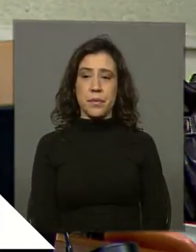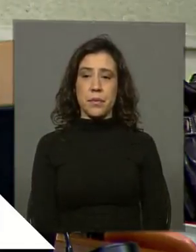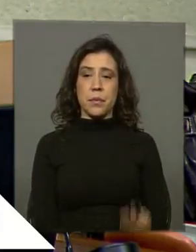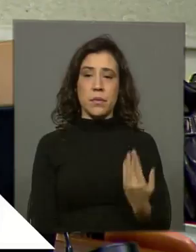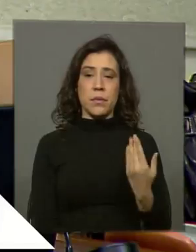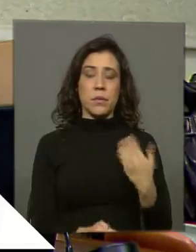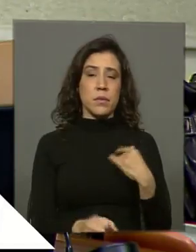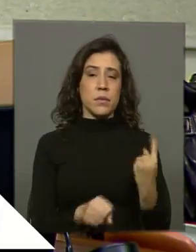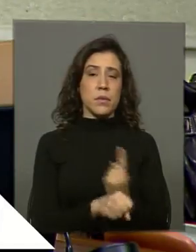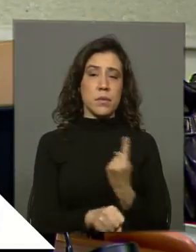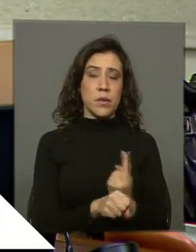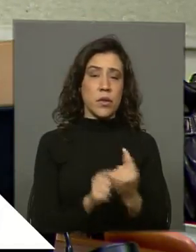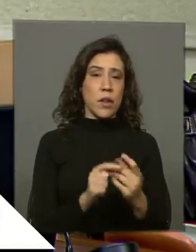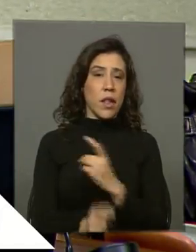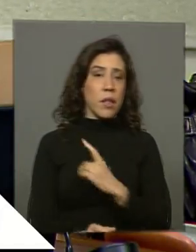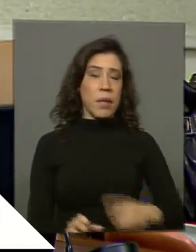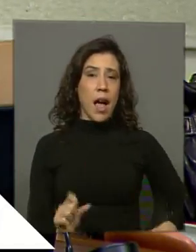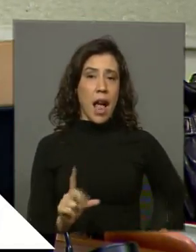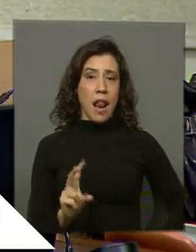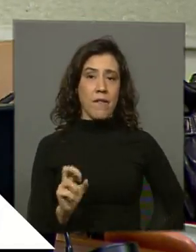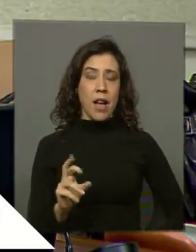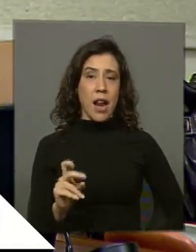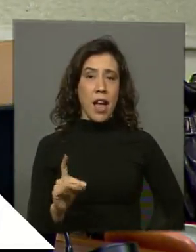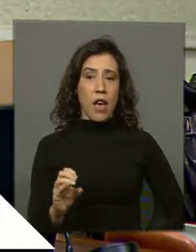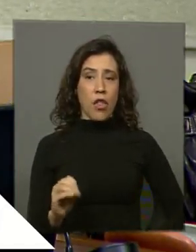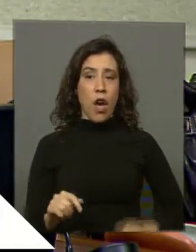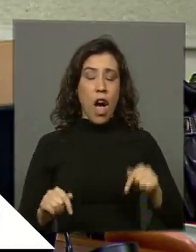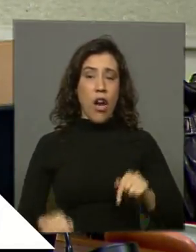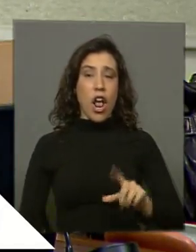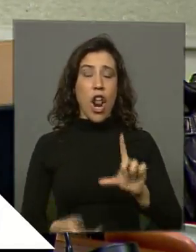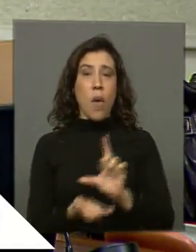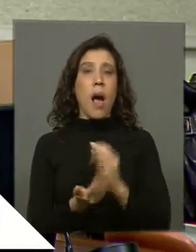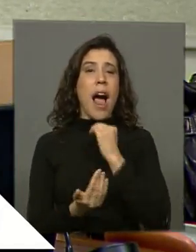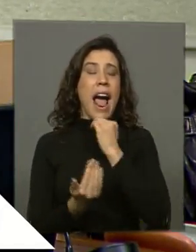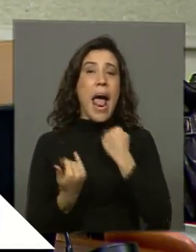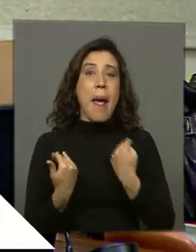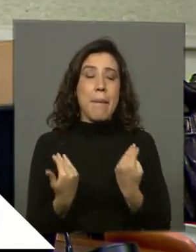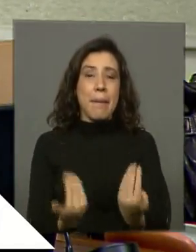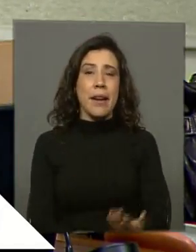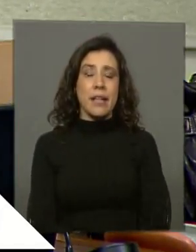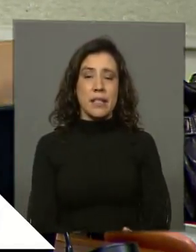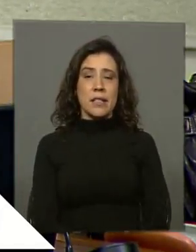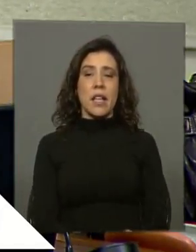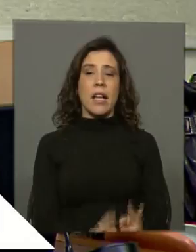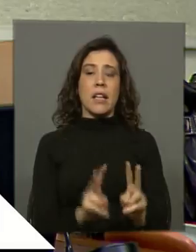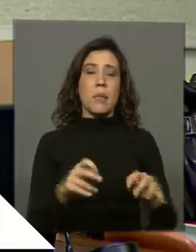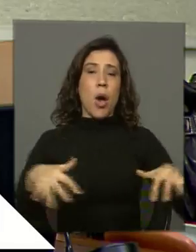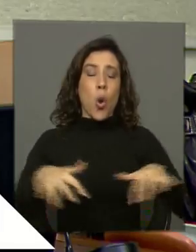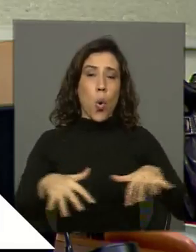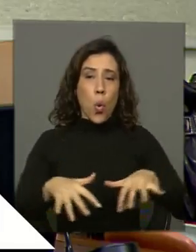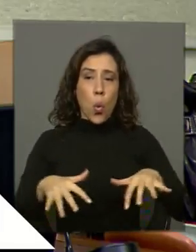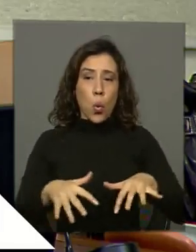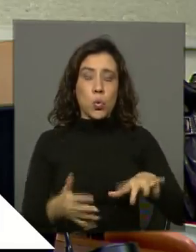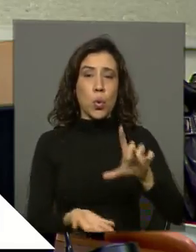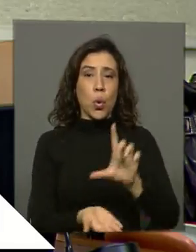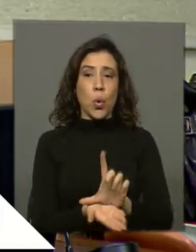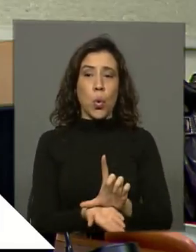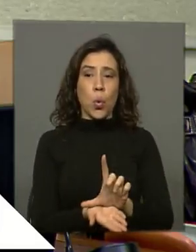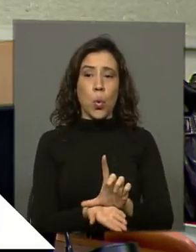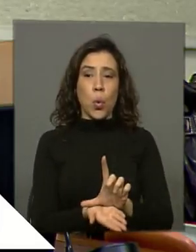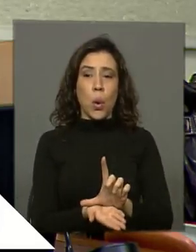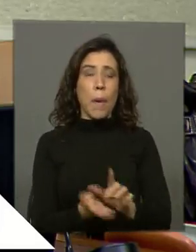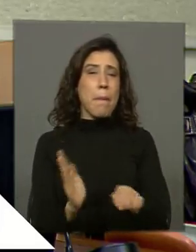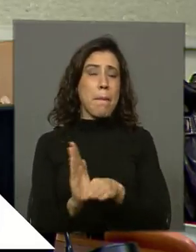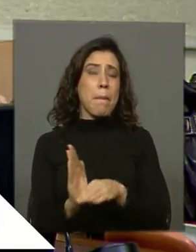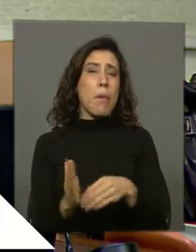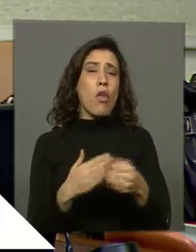conversamos con el diputado Alvarado o sea hoy día los lugares de emergencia lo que tiene que ver con el uso ¿no es cierto? de los lugares a lo